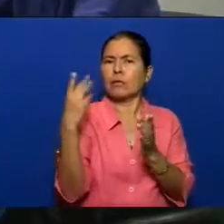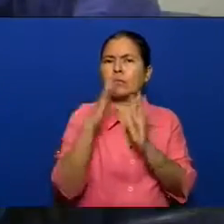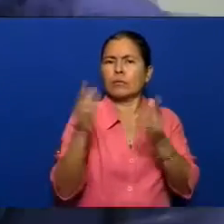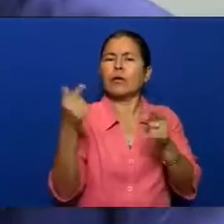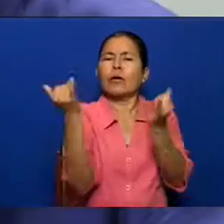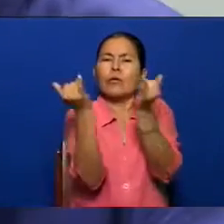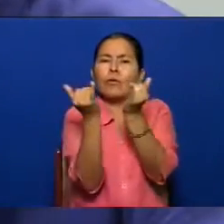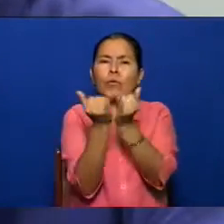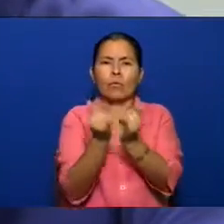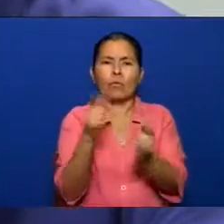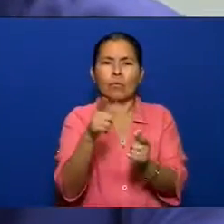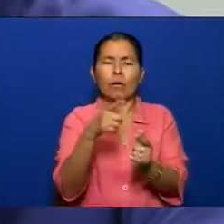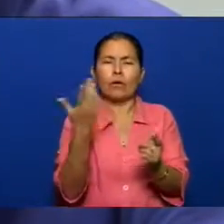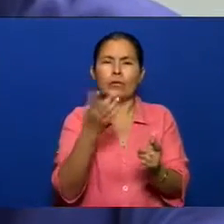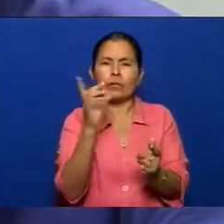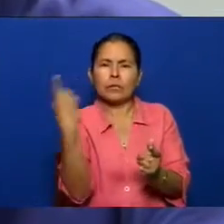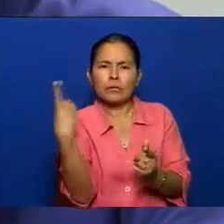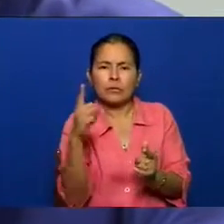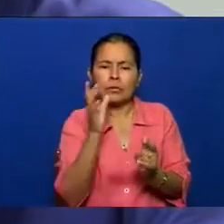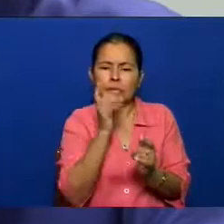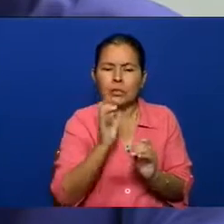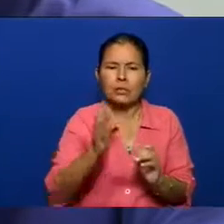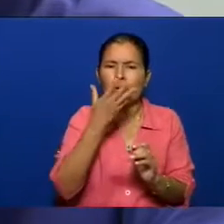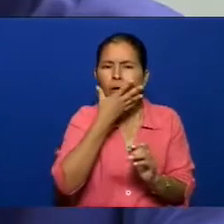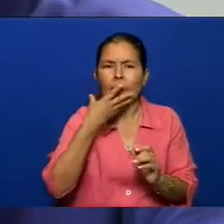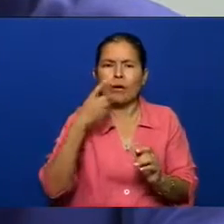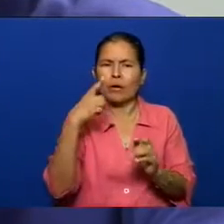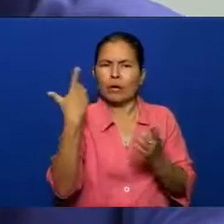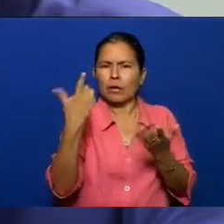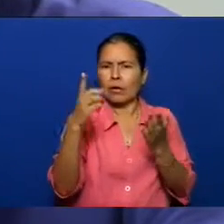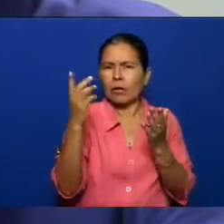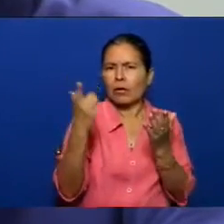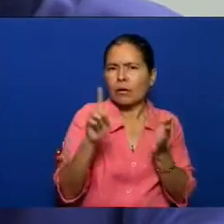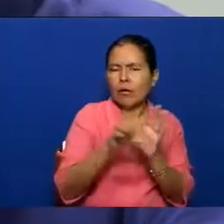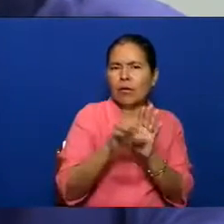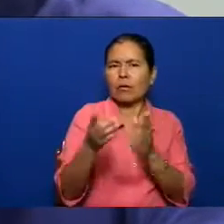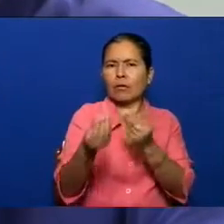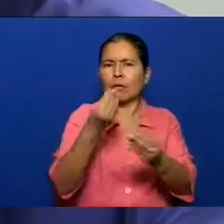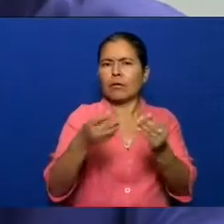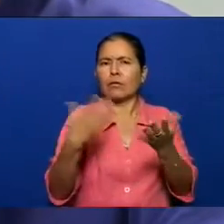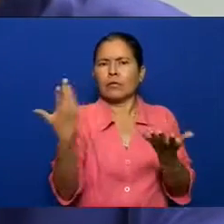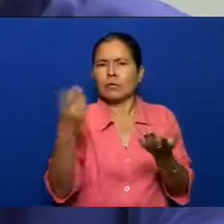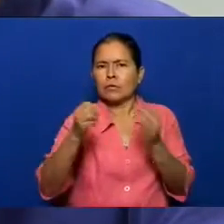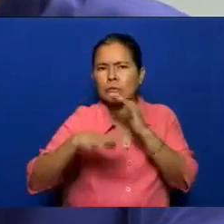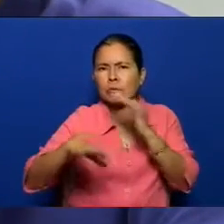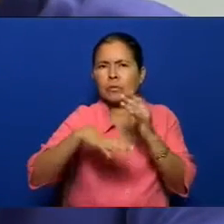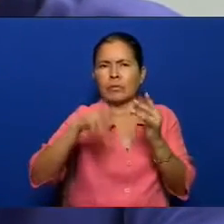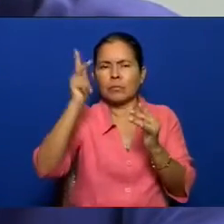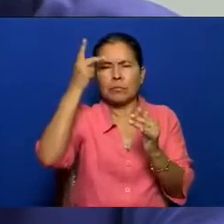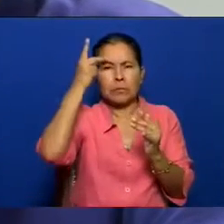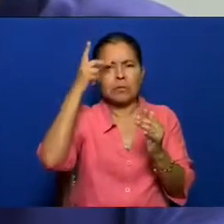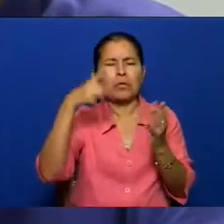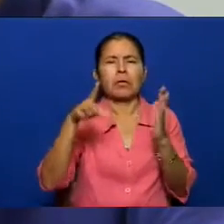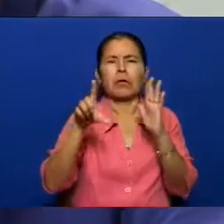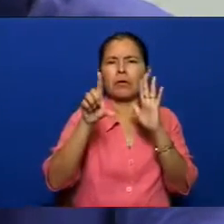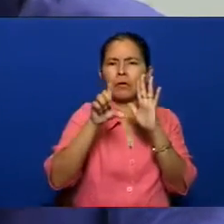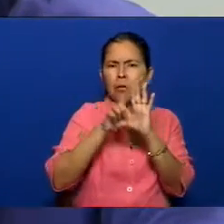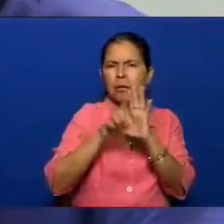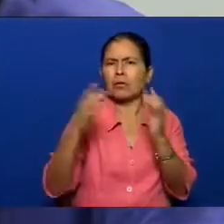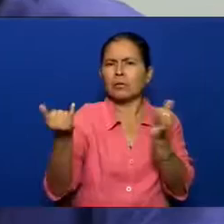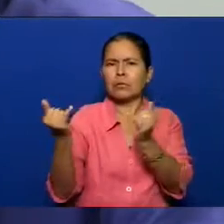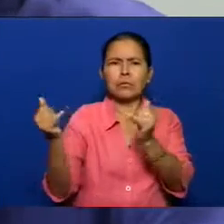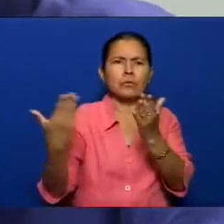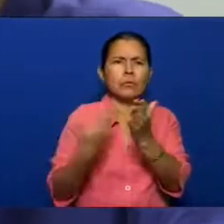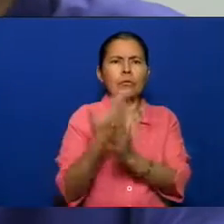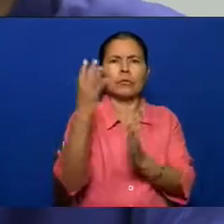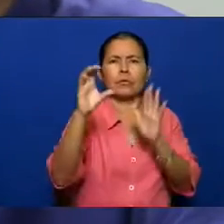y la adolescencia. Leyes económicas, leyes sociales, leyes políticas, leyes institucionales, considerar todas las